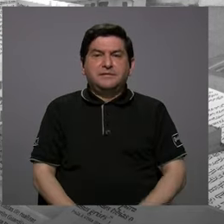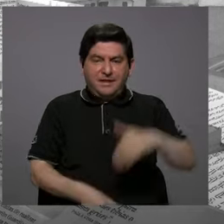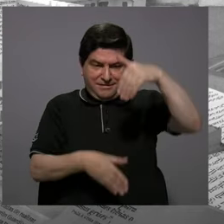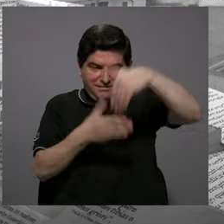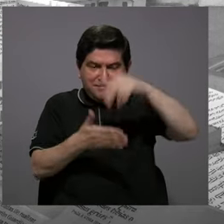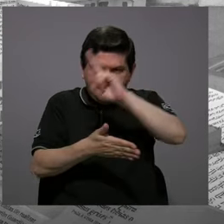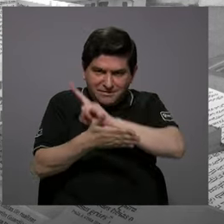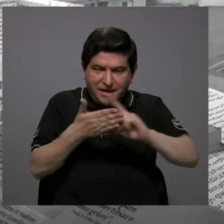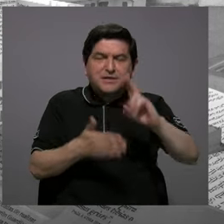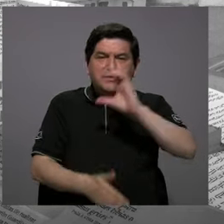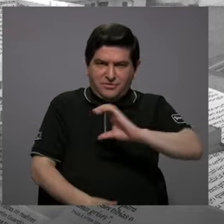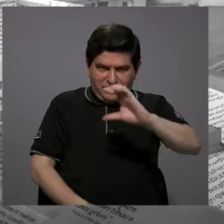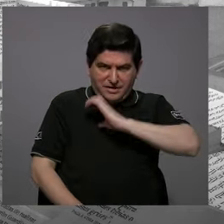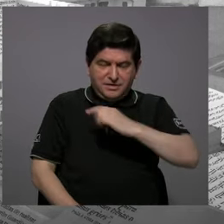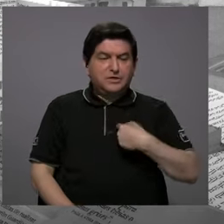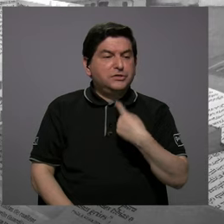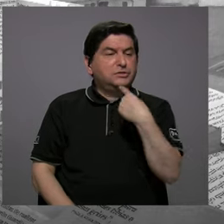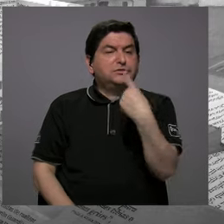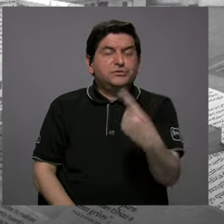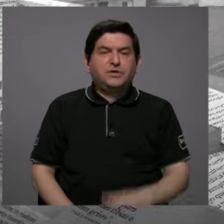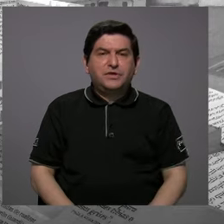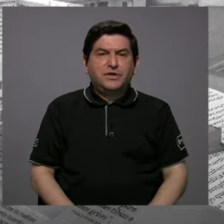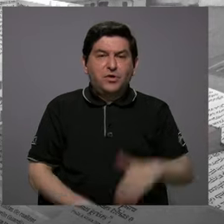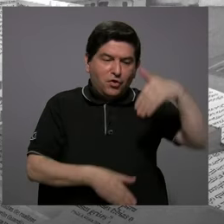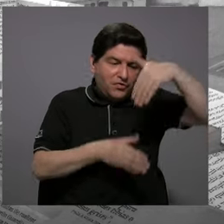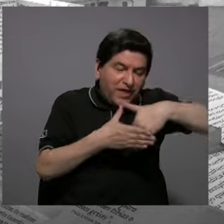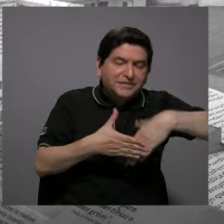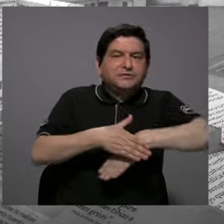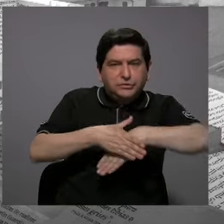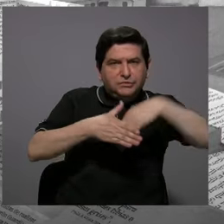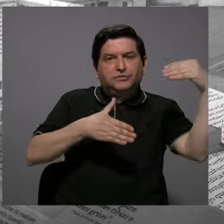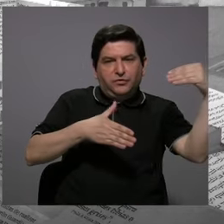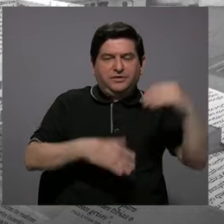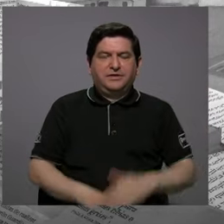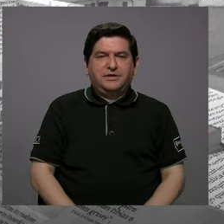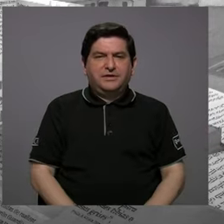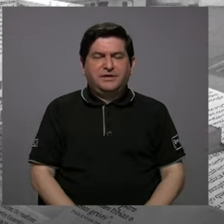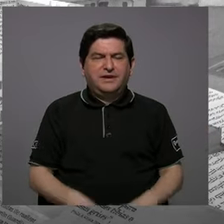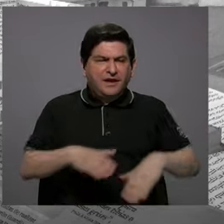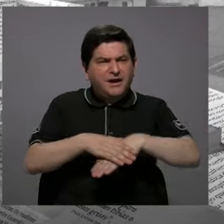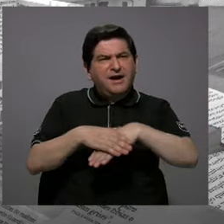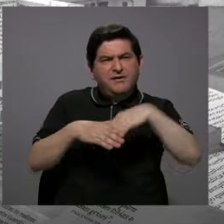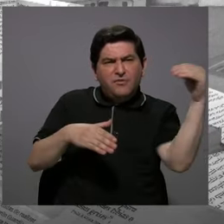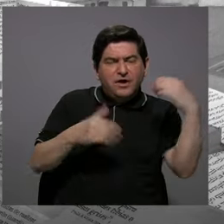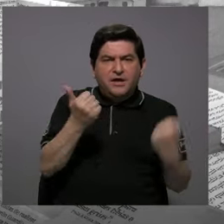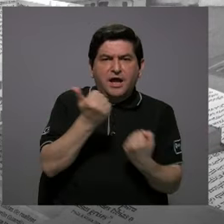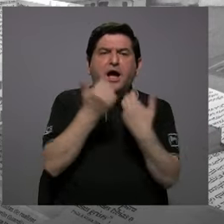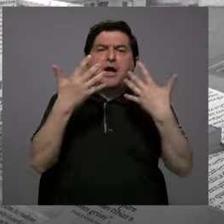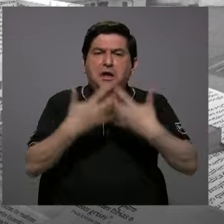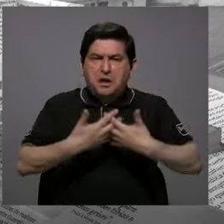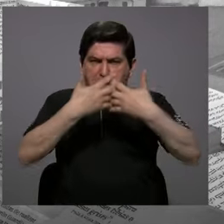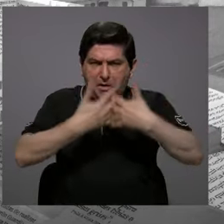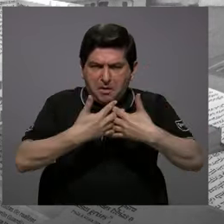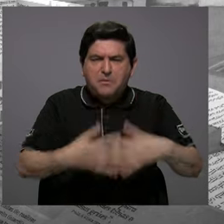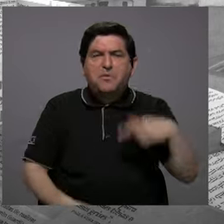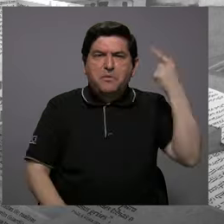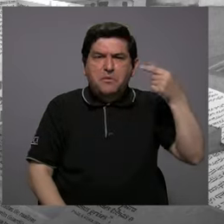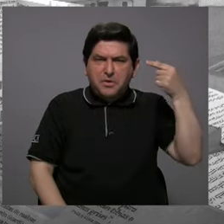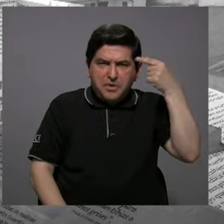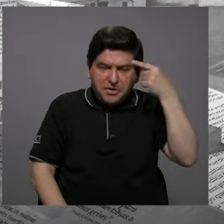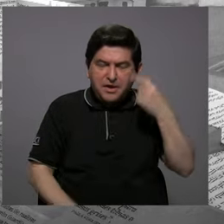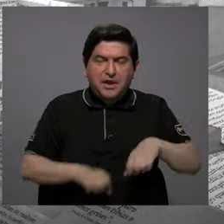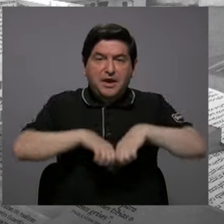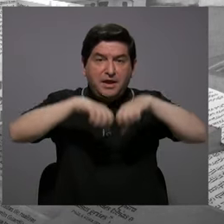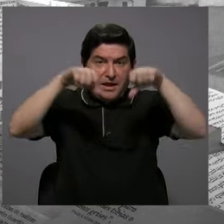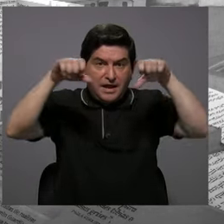universidad en lo que yo siempre digo en lo exógeno y lo endógeno en lo exógeno desde apoyar a empresas a gobiernos al